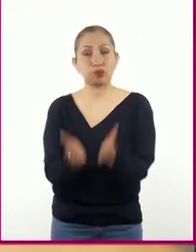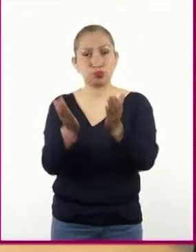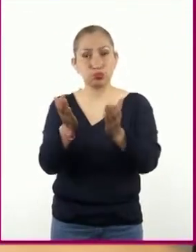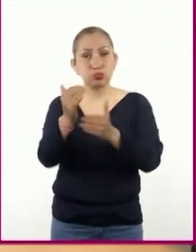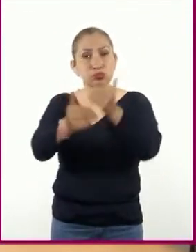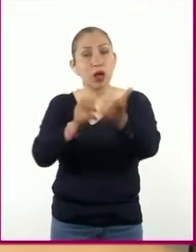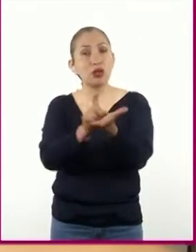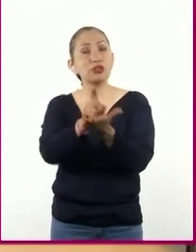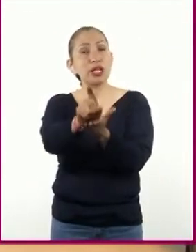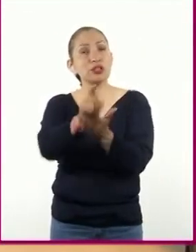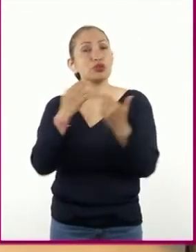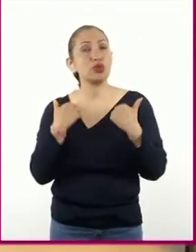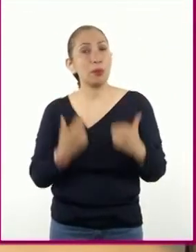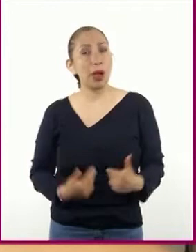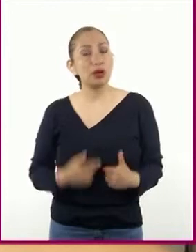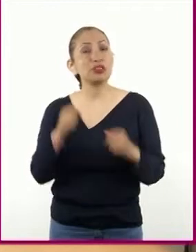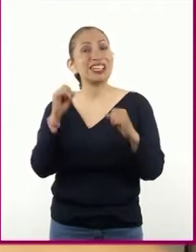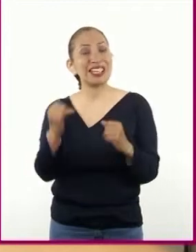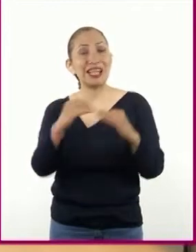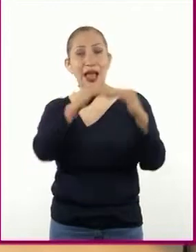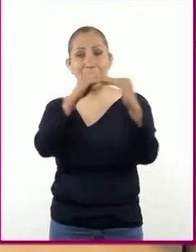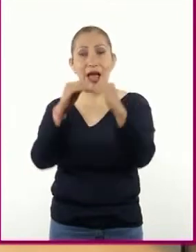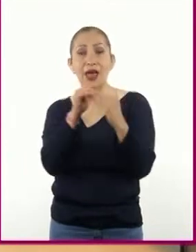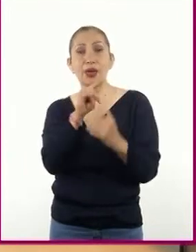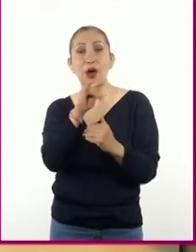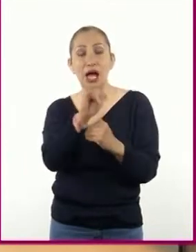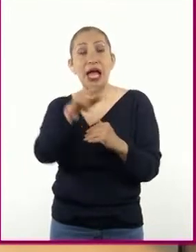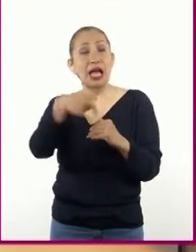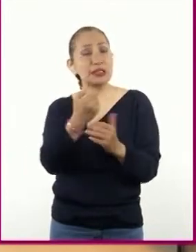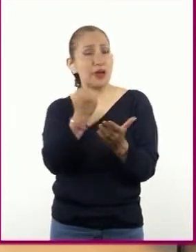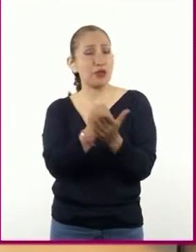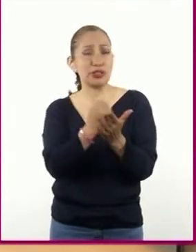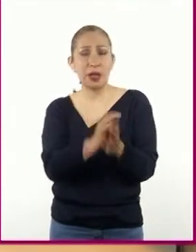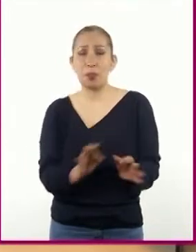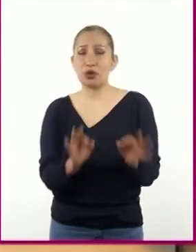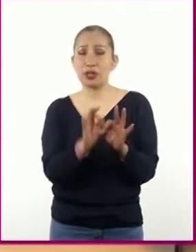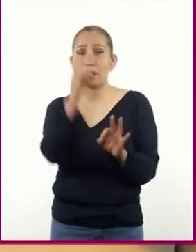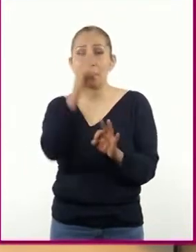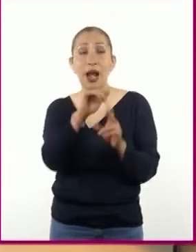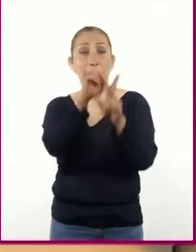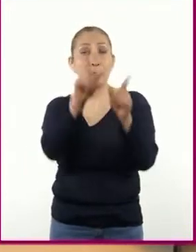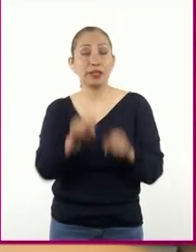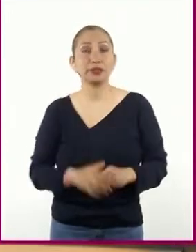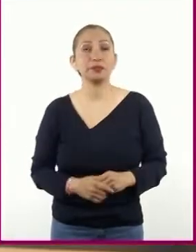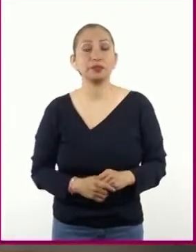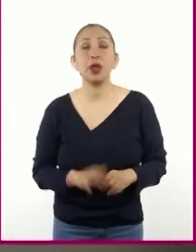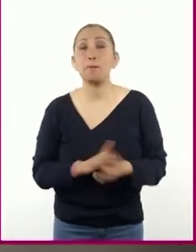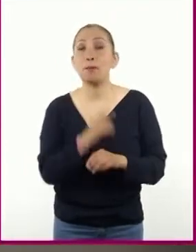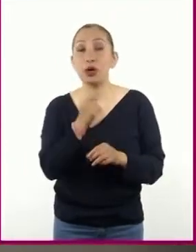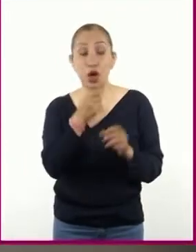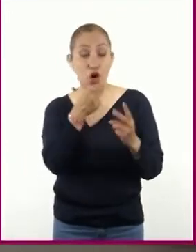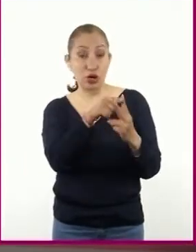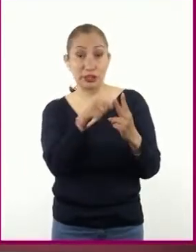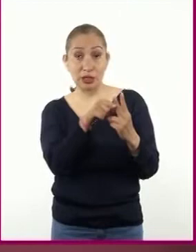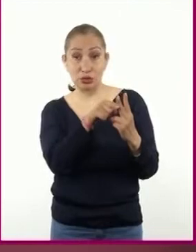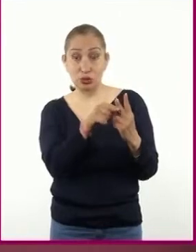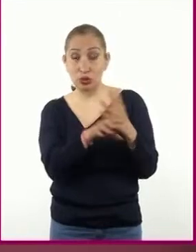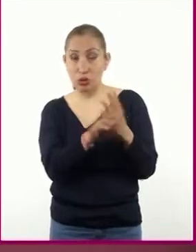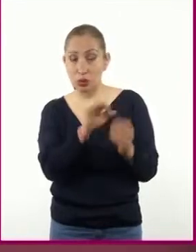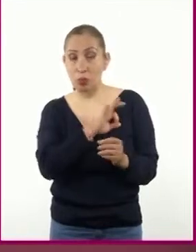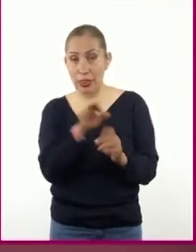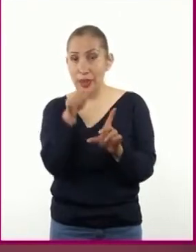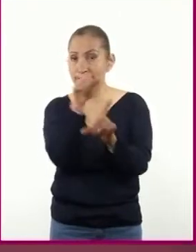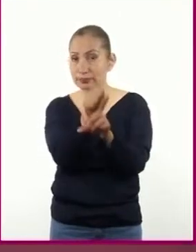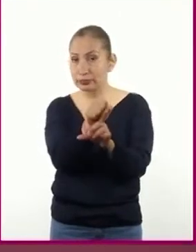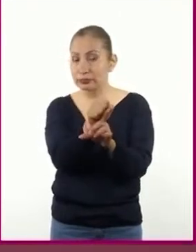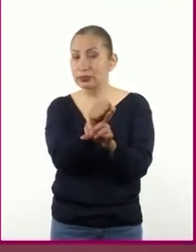de los derechos humanos y la democracia son condiciones importantes para la paz, porque solo a través de ella pueden